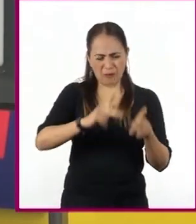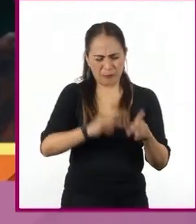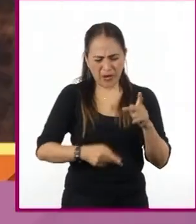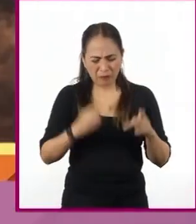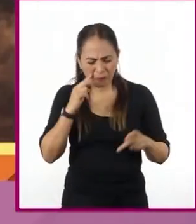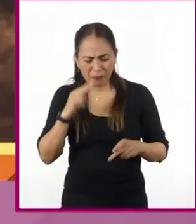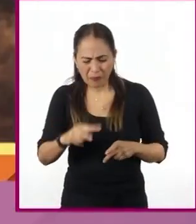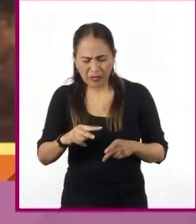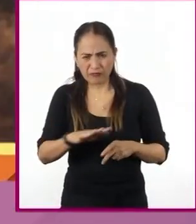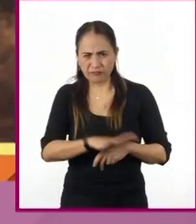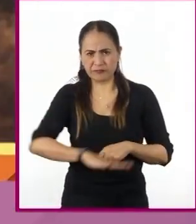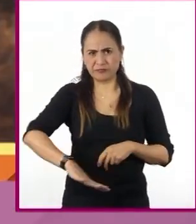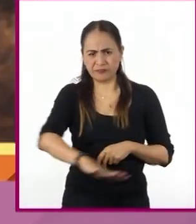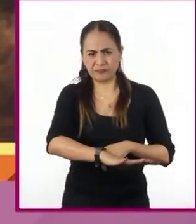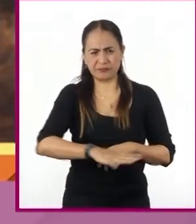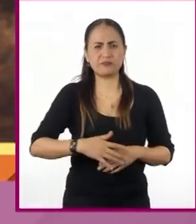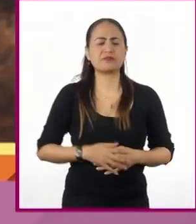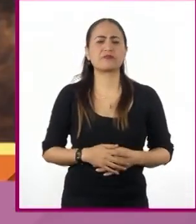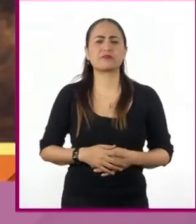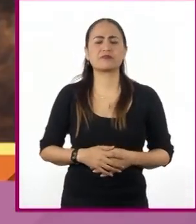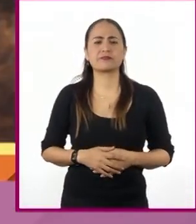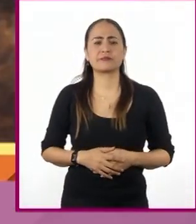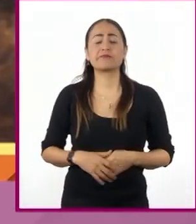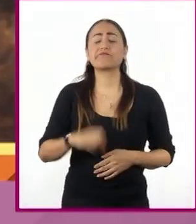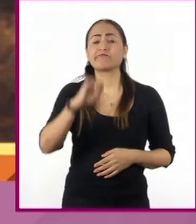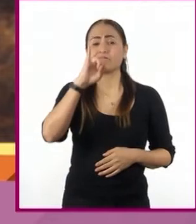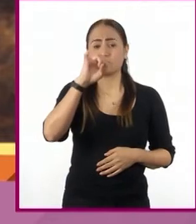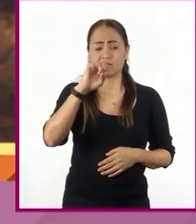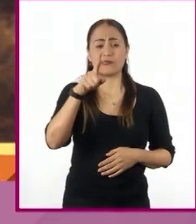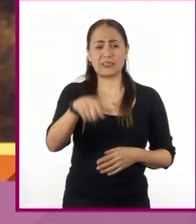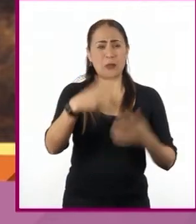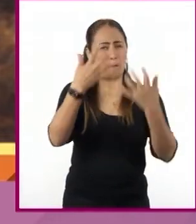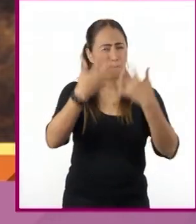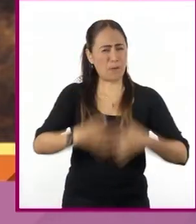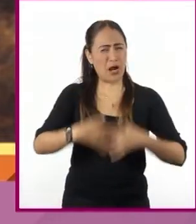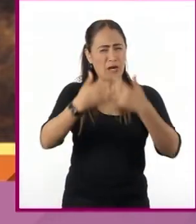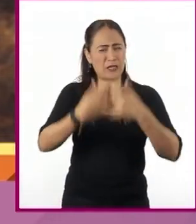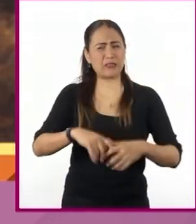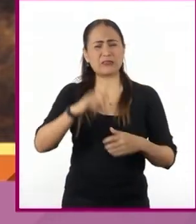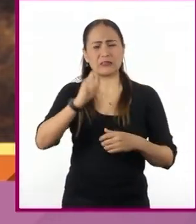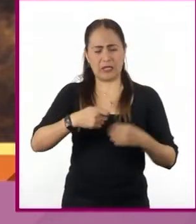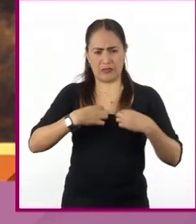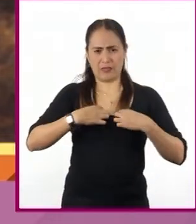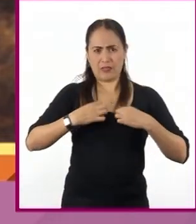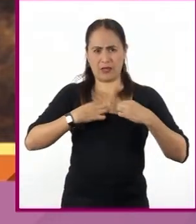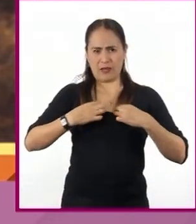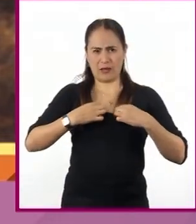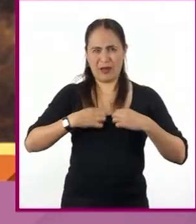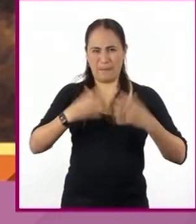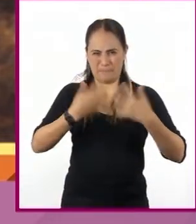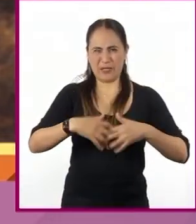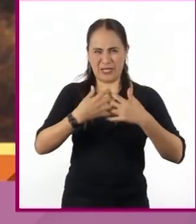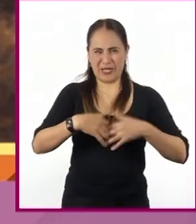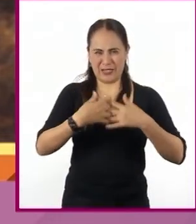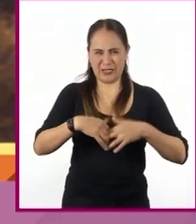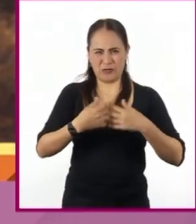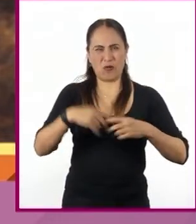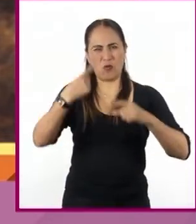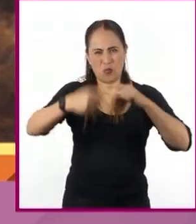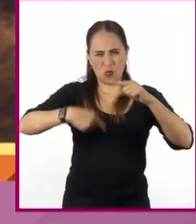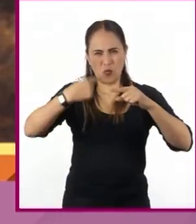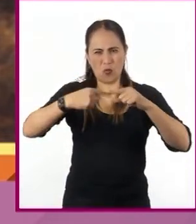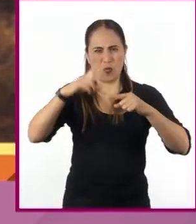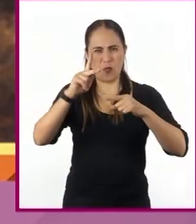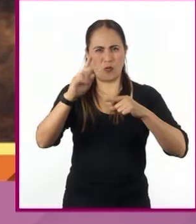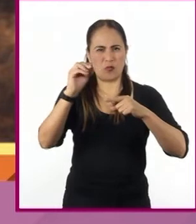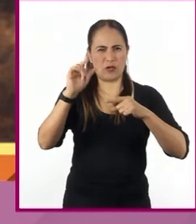pieza. Sí, esa enorme máquina es un telar mecánico que con su complejo sistema de poleas,